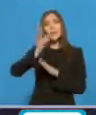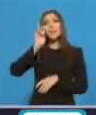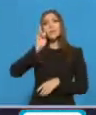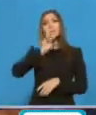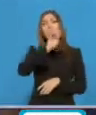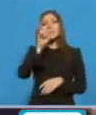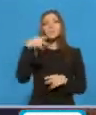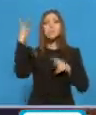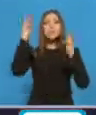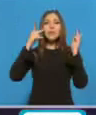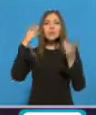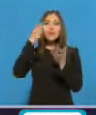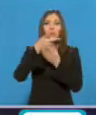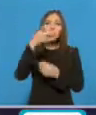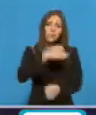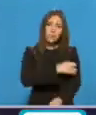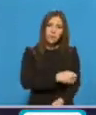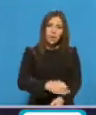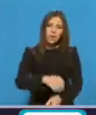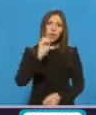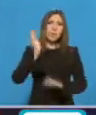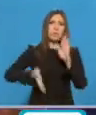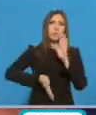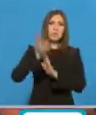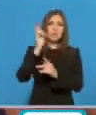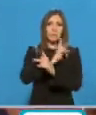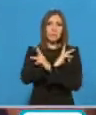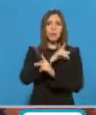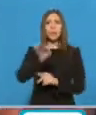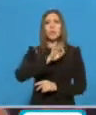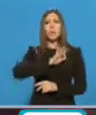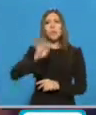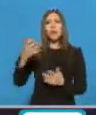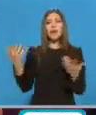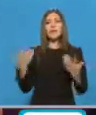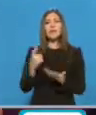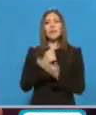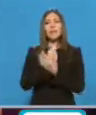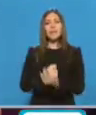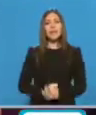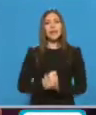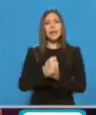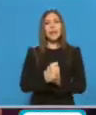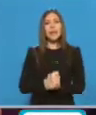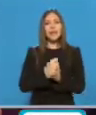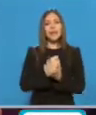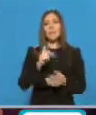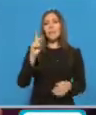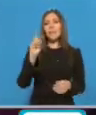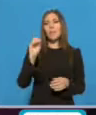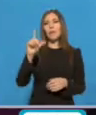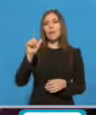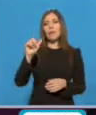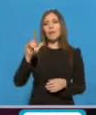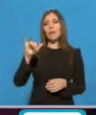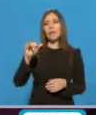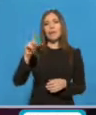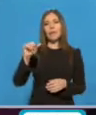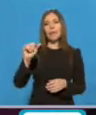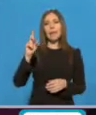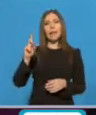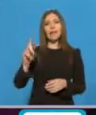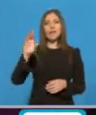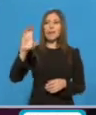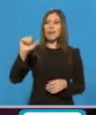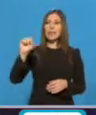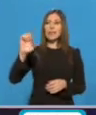familiares, que si van a ir a vacacionar, se practiquen esta terapia de polaridad casera. Muy bien. Casera significa que